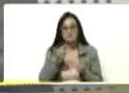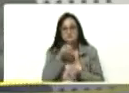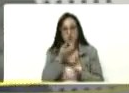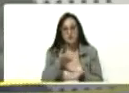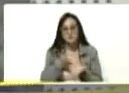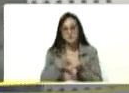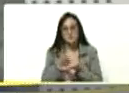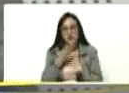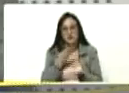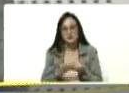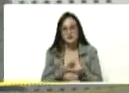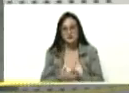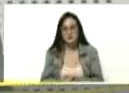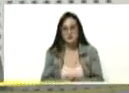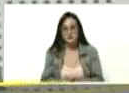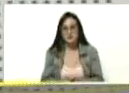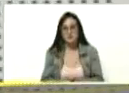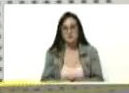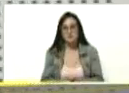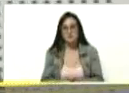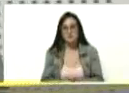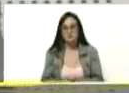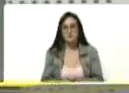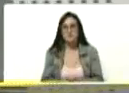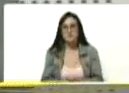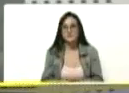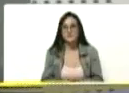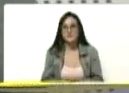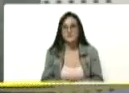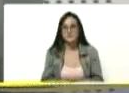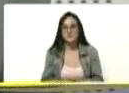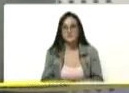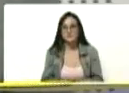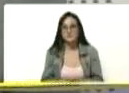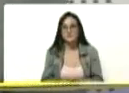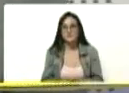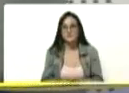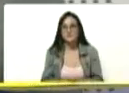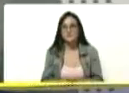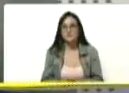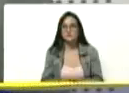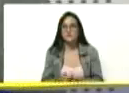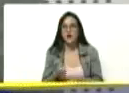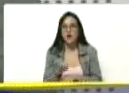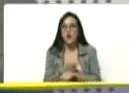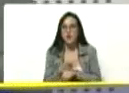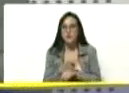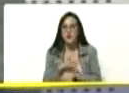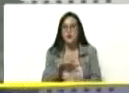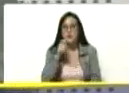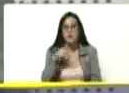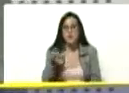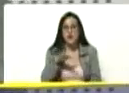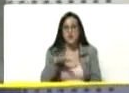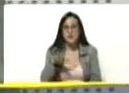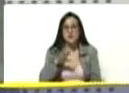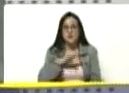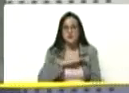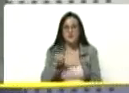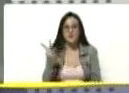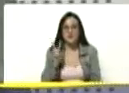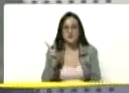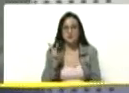sincero agradecimiento to the government and people of the Bolivian Republic of Venezuela, al gobierno y al pueblo de la República